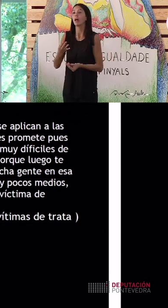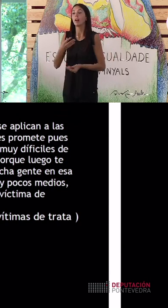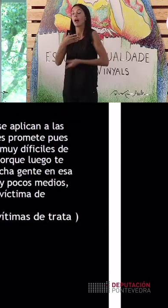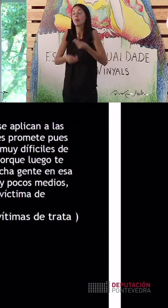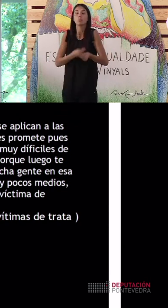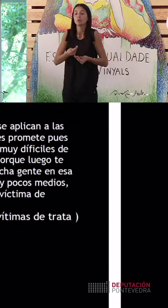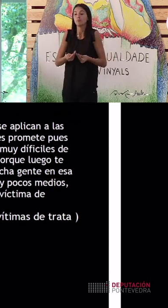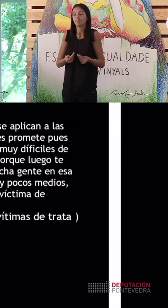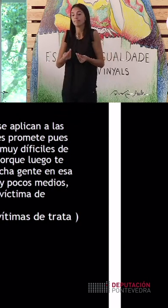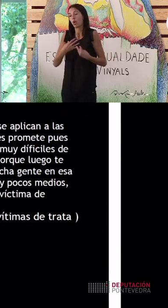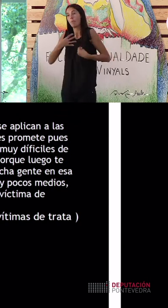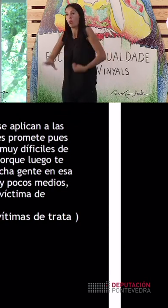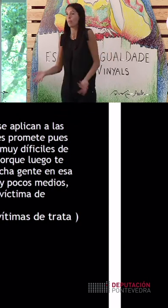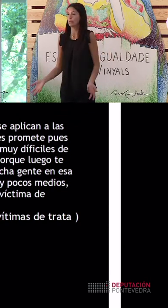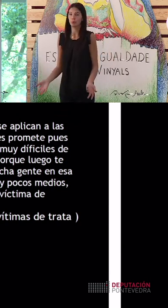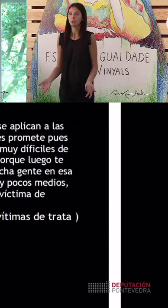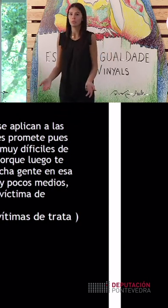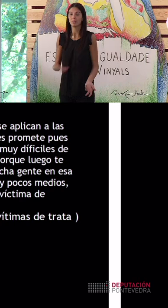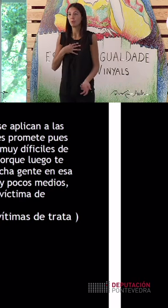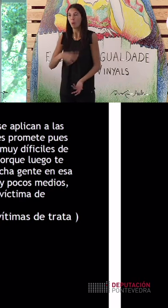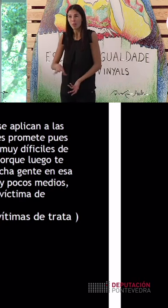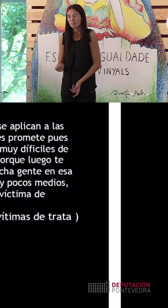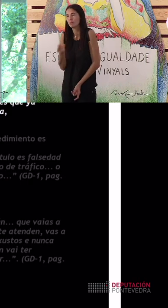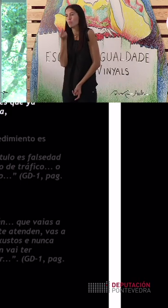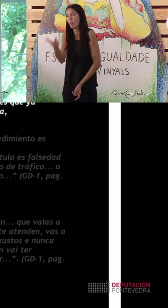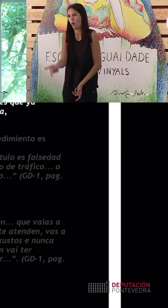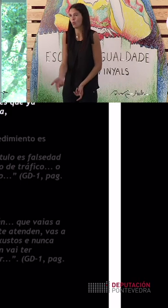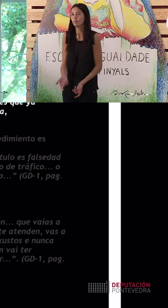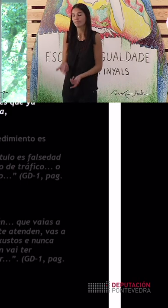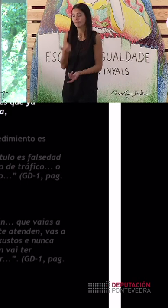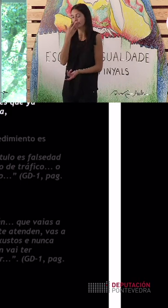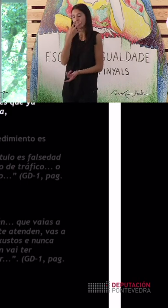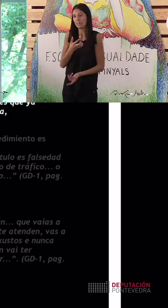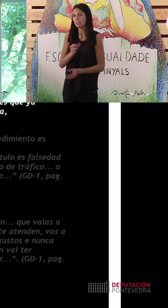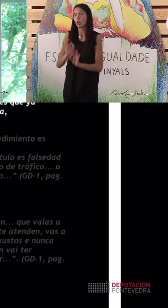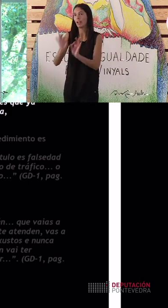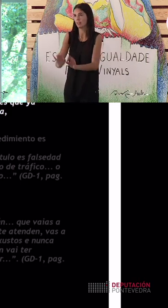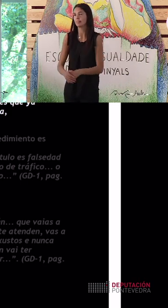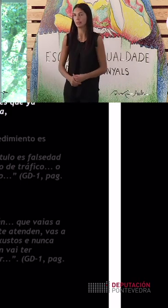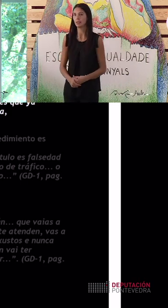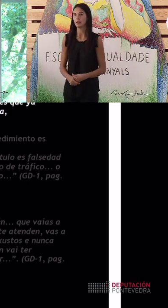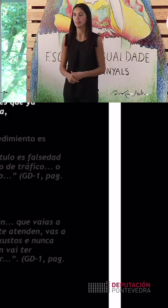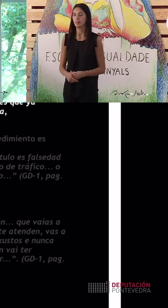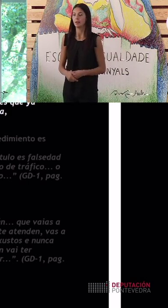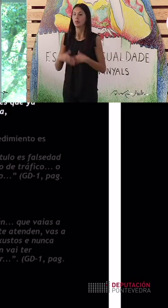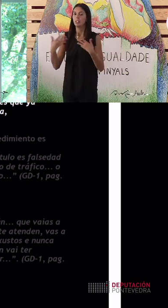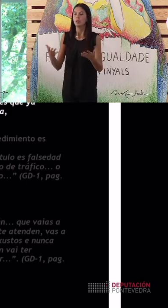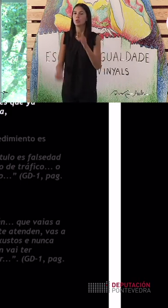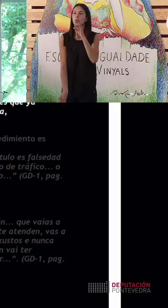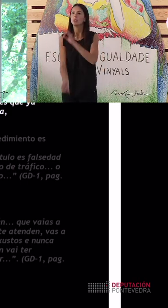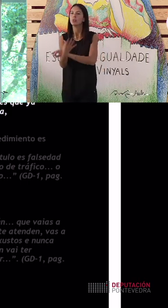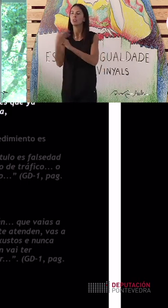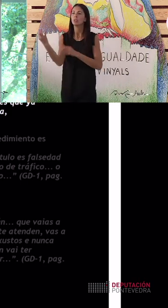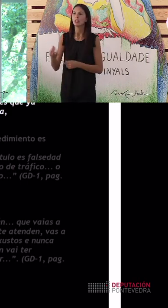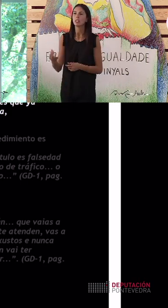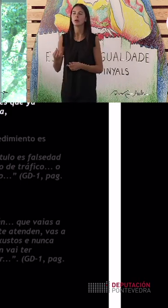pode. E o que se pode é moi pouco. Desgraciadamente é así. Que se está producindo? Perfiles de doble finalidade